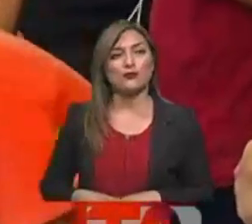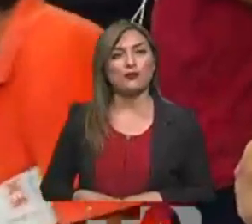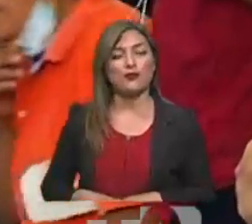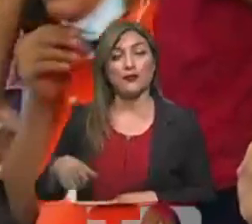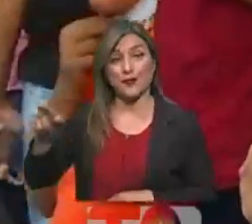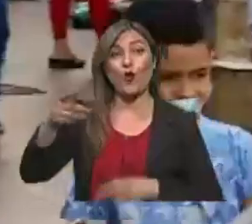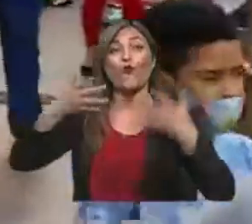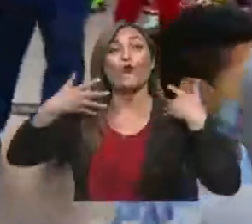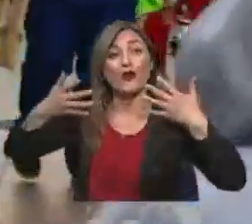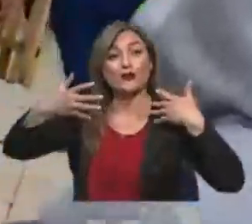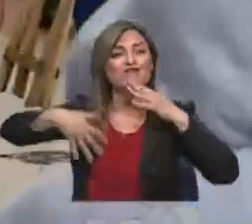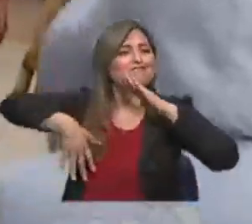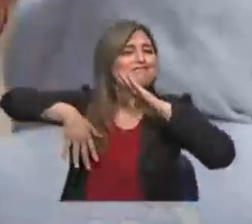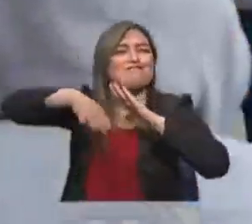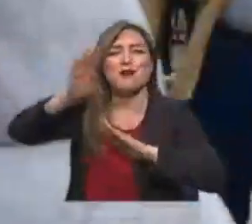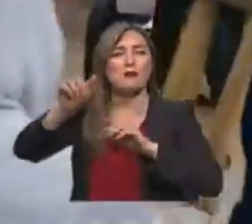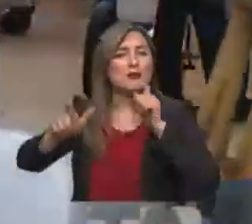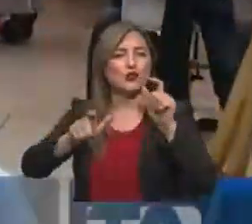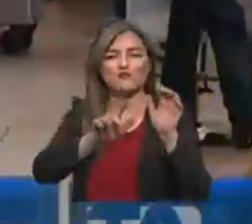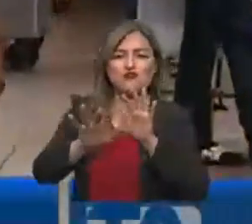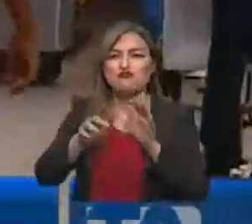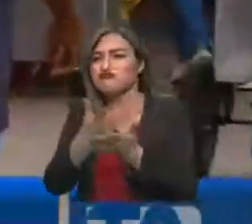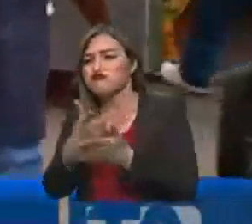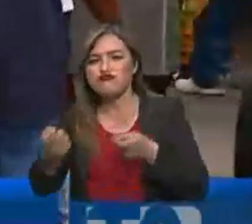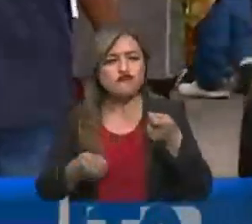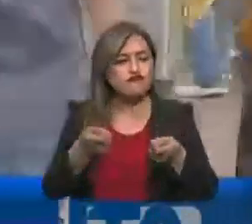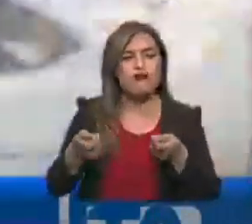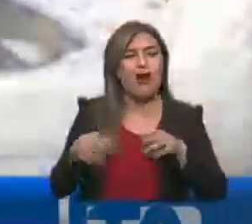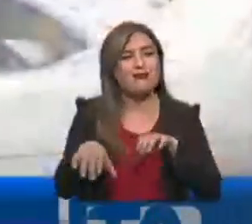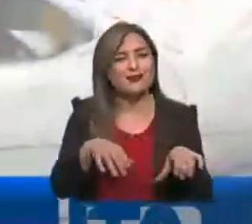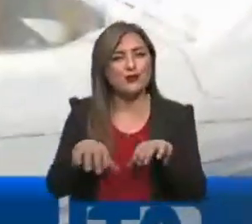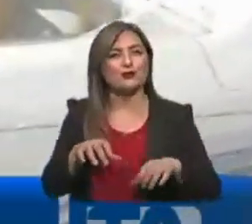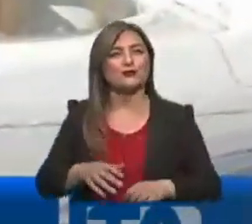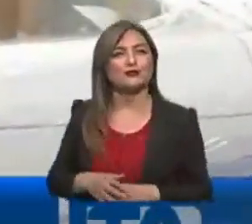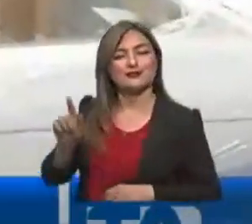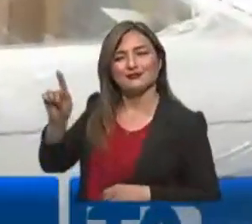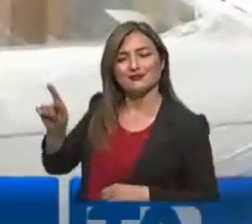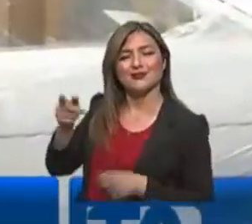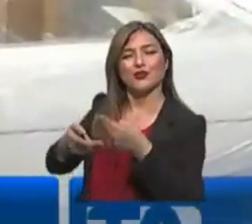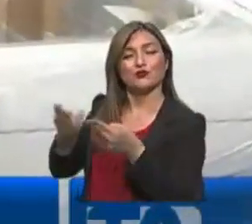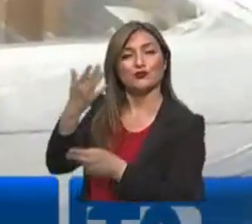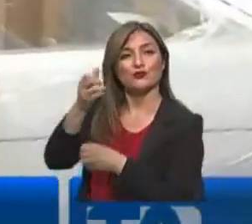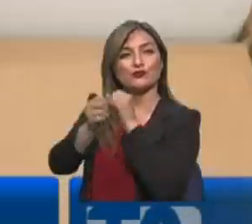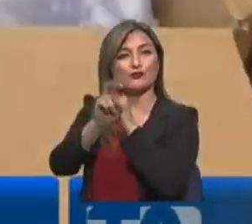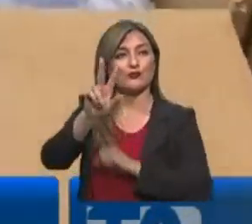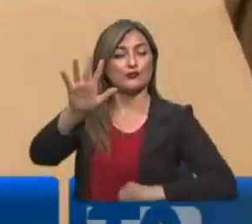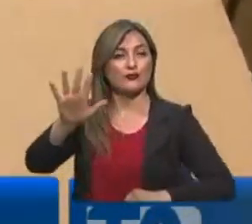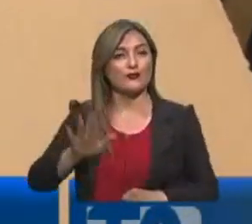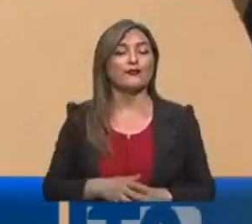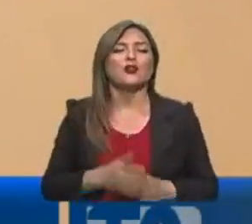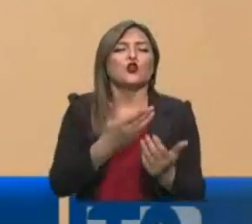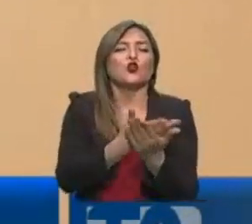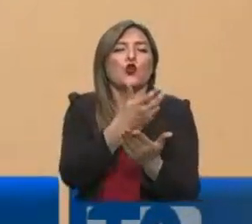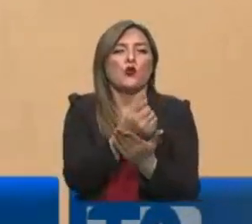Bahía de Guayaquil, uno de los lugares más comerciales del puerto principal. Aquí Rafael tiene su negocio hace 25 años. Él